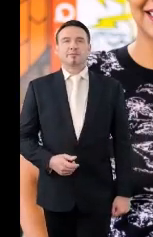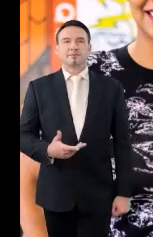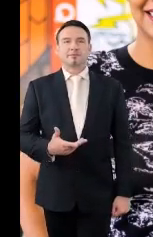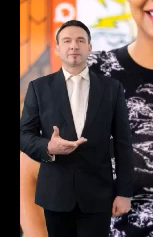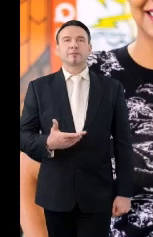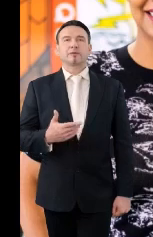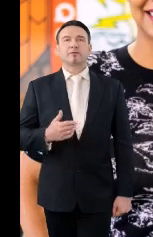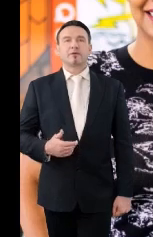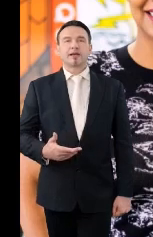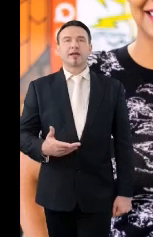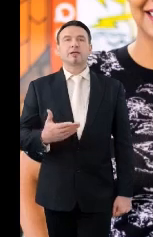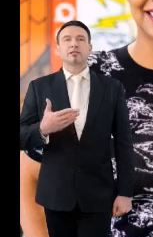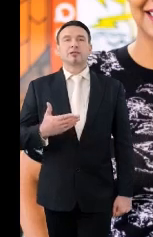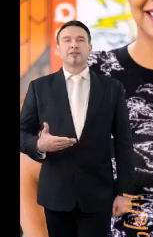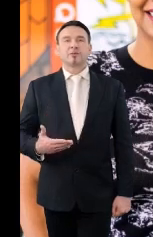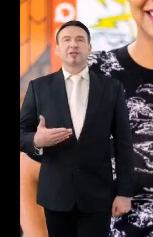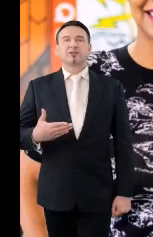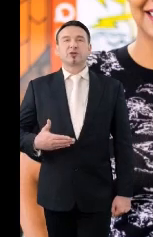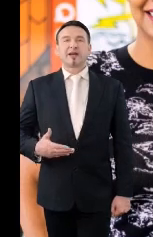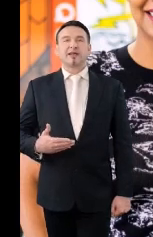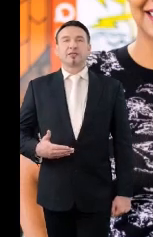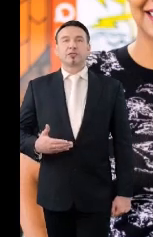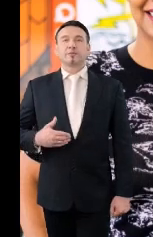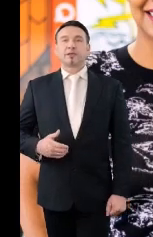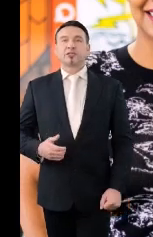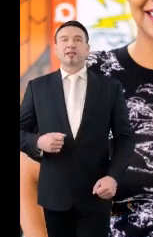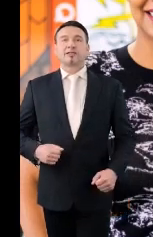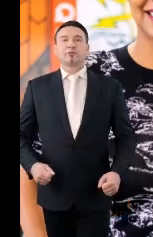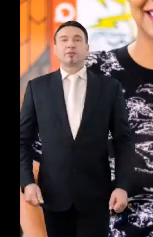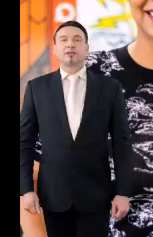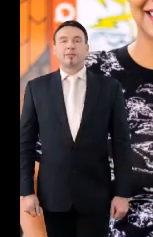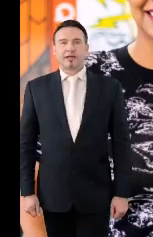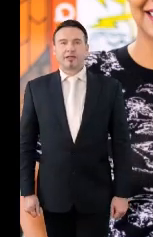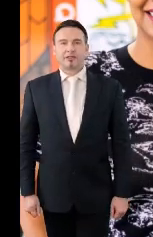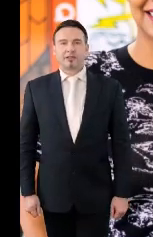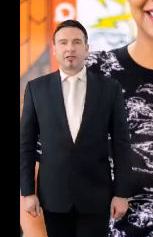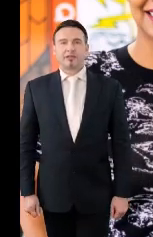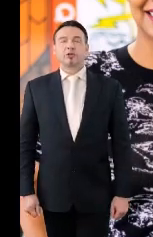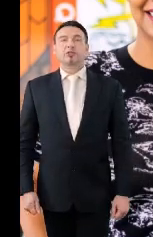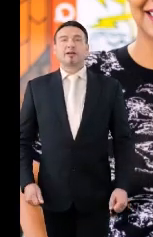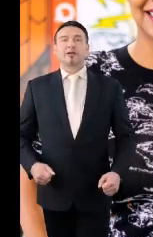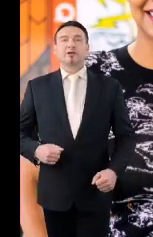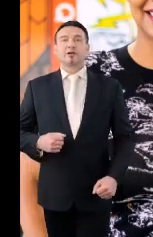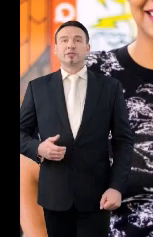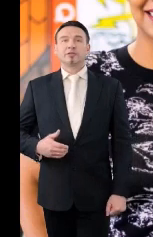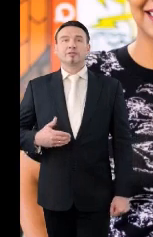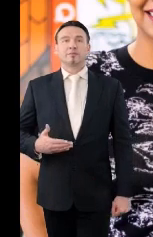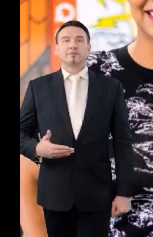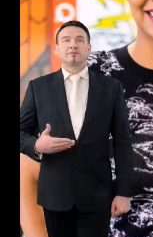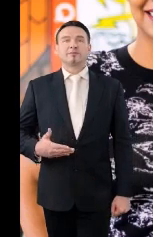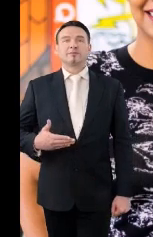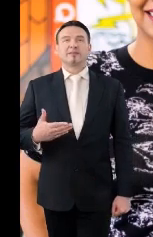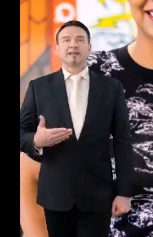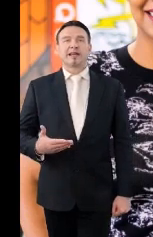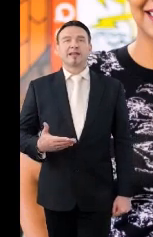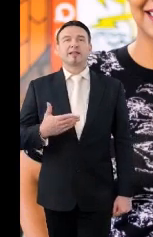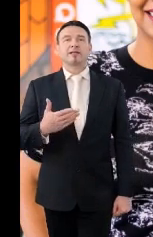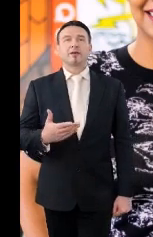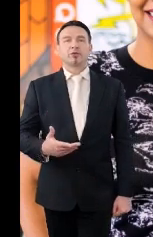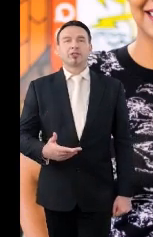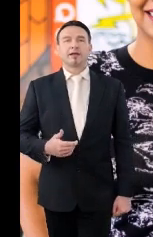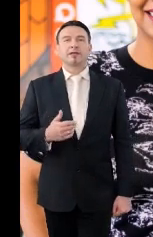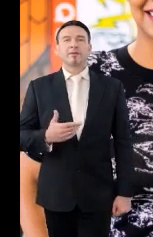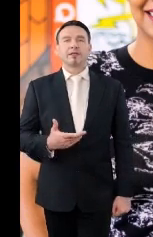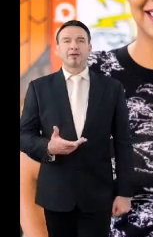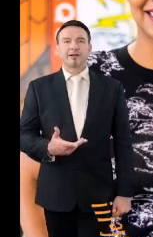diputados federales, diputados locales, presidentes municipales, síndicos y regidores. La